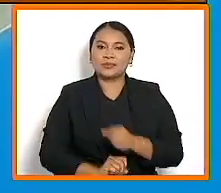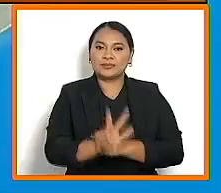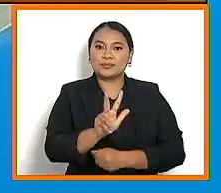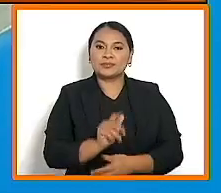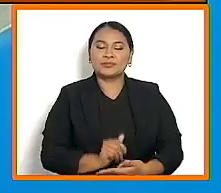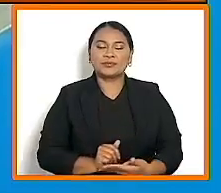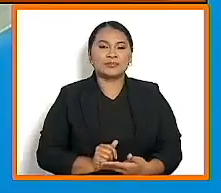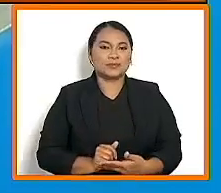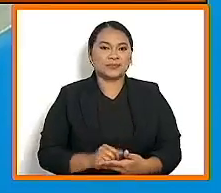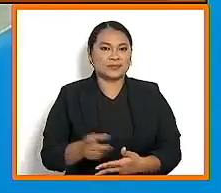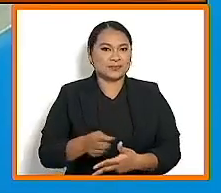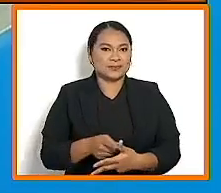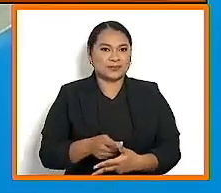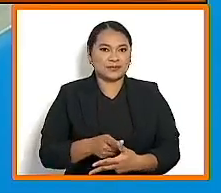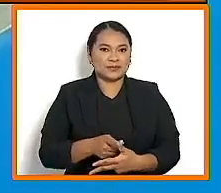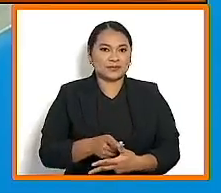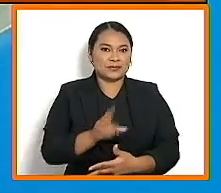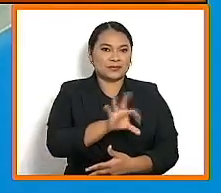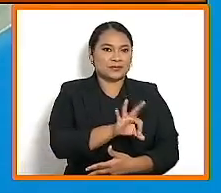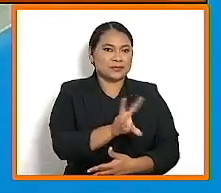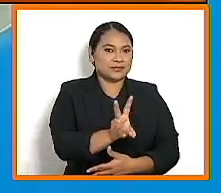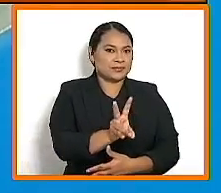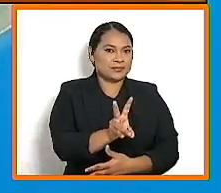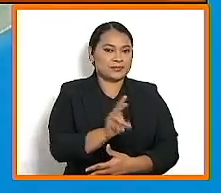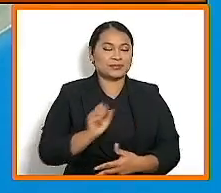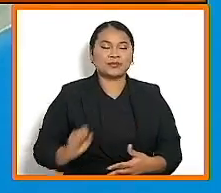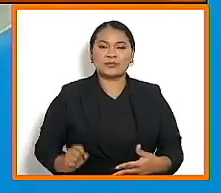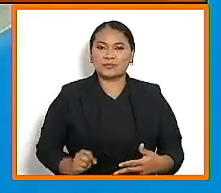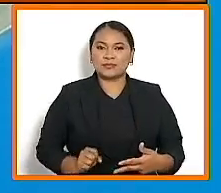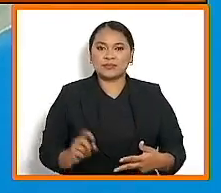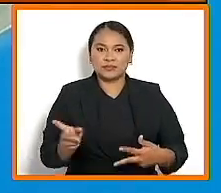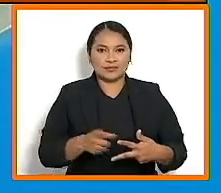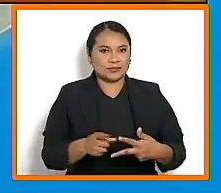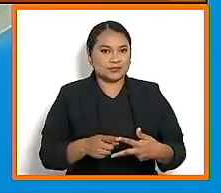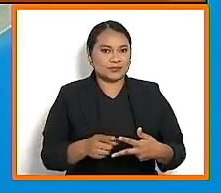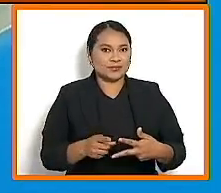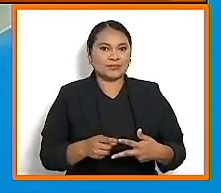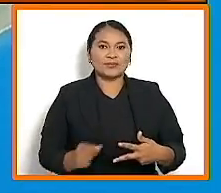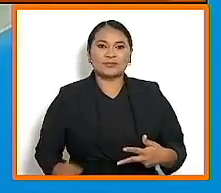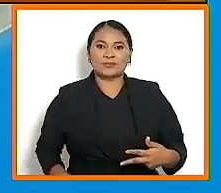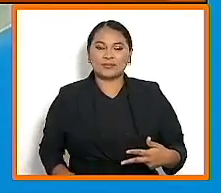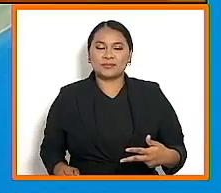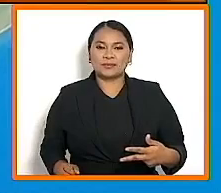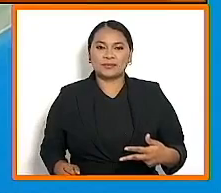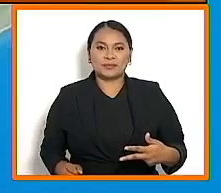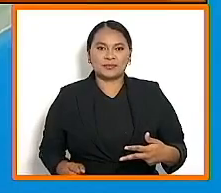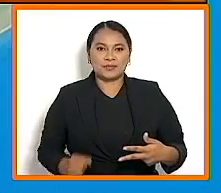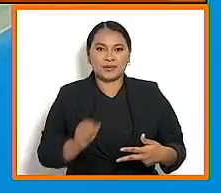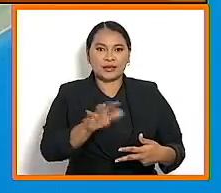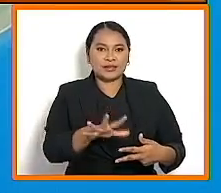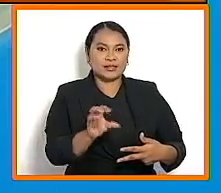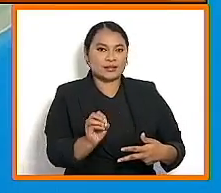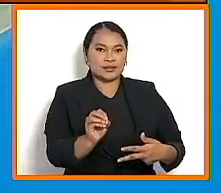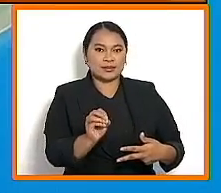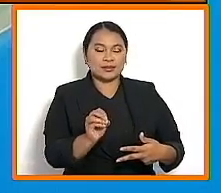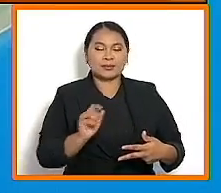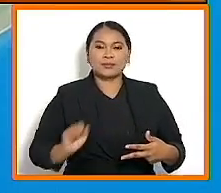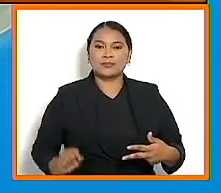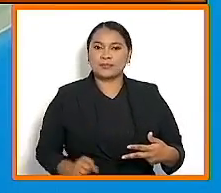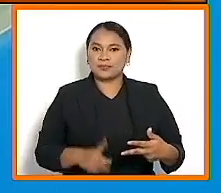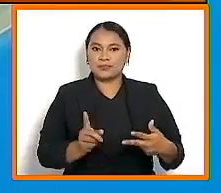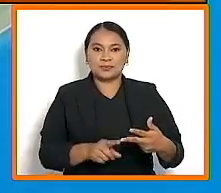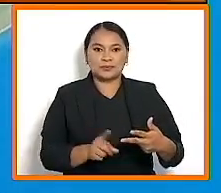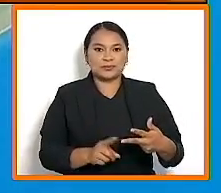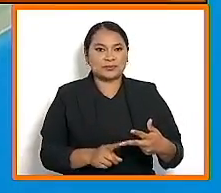y este es el 97. Segundo número ganador, 50. Tercer